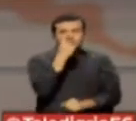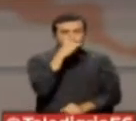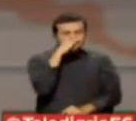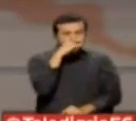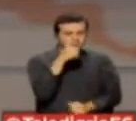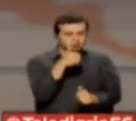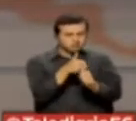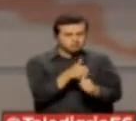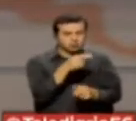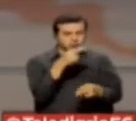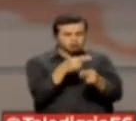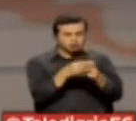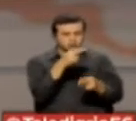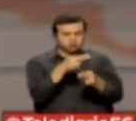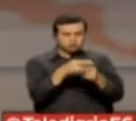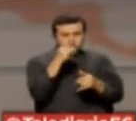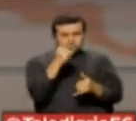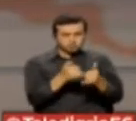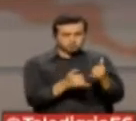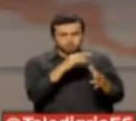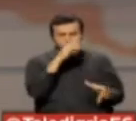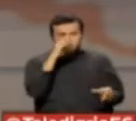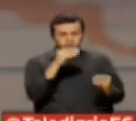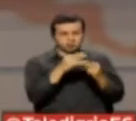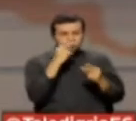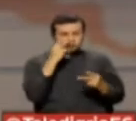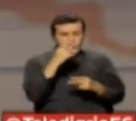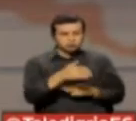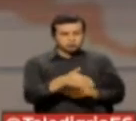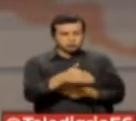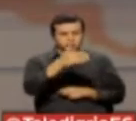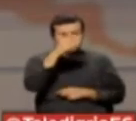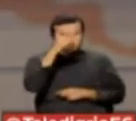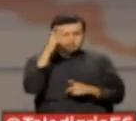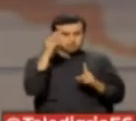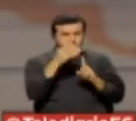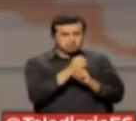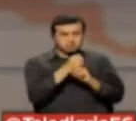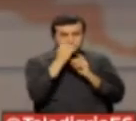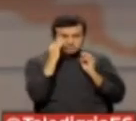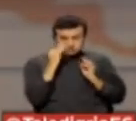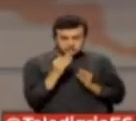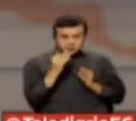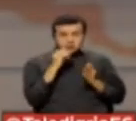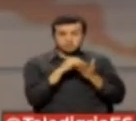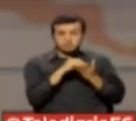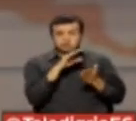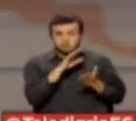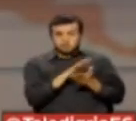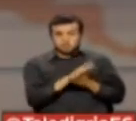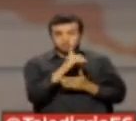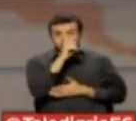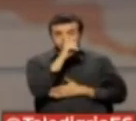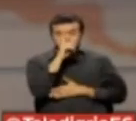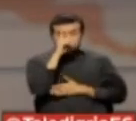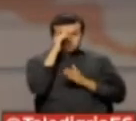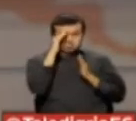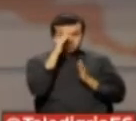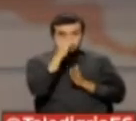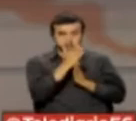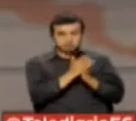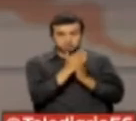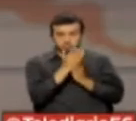niño con nombre apellido para establecer si se ha logrado cumplir con la implementación de un paquete de